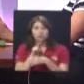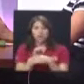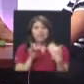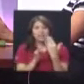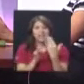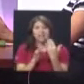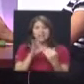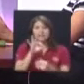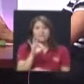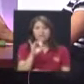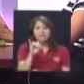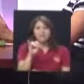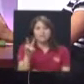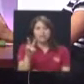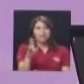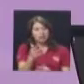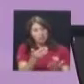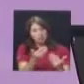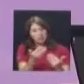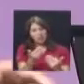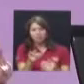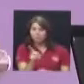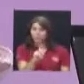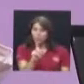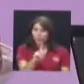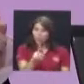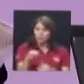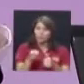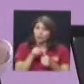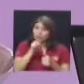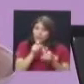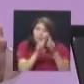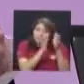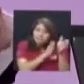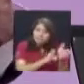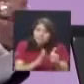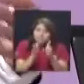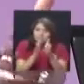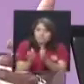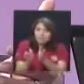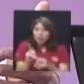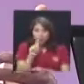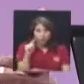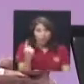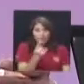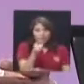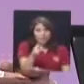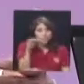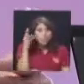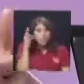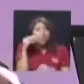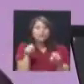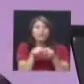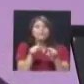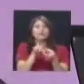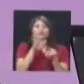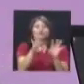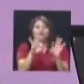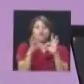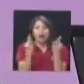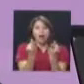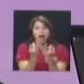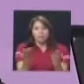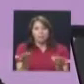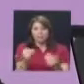creo que hay toda una preparación verdad porque y no sólo a ella a la familia de ella en este país